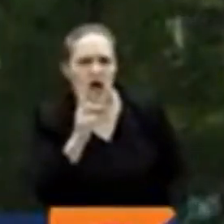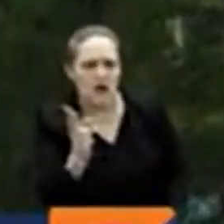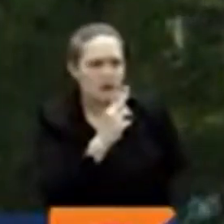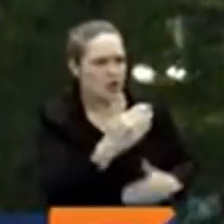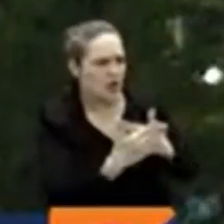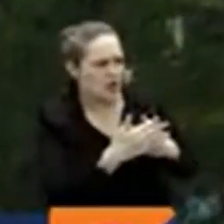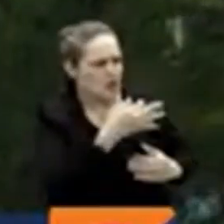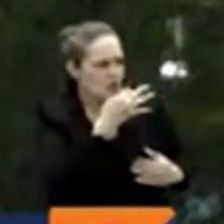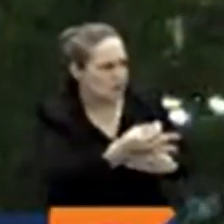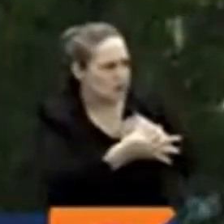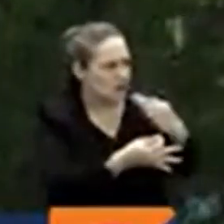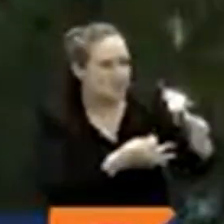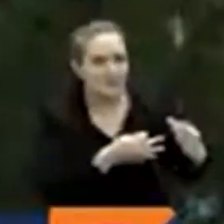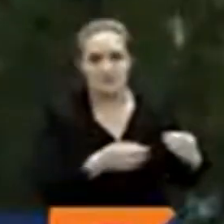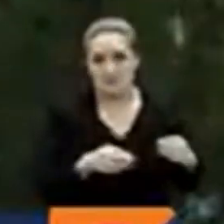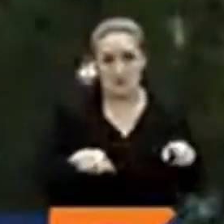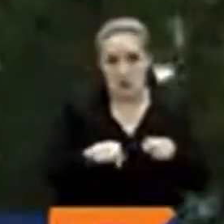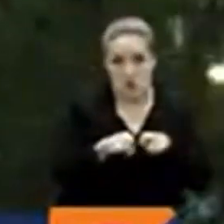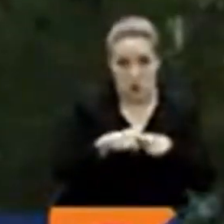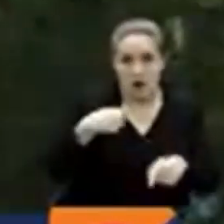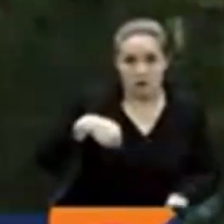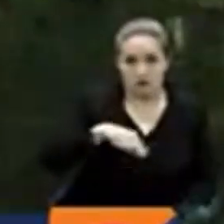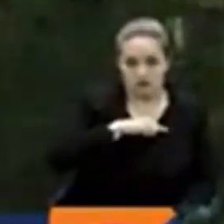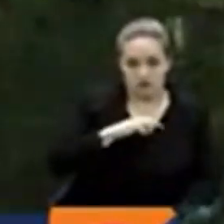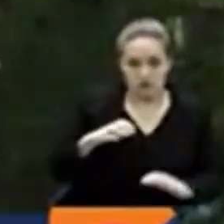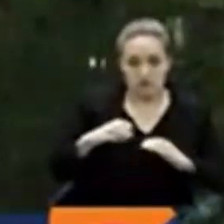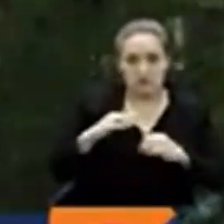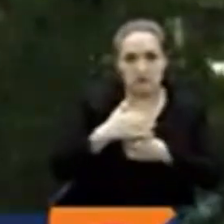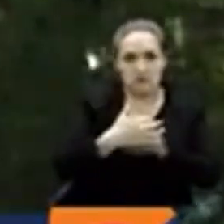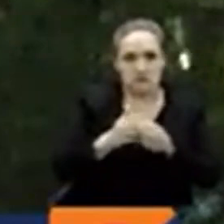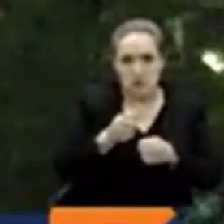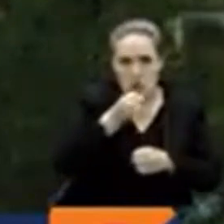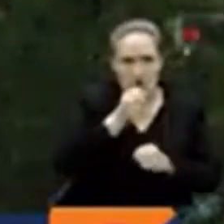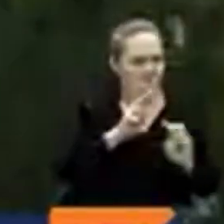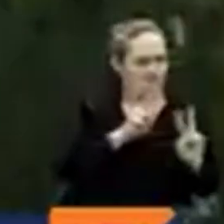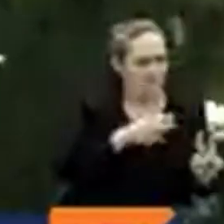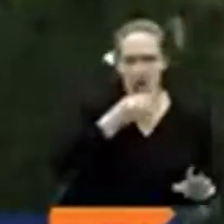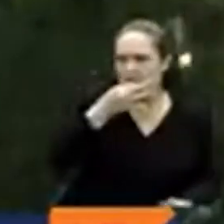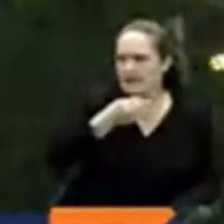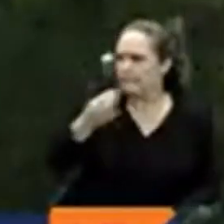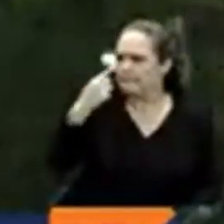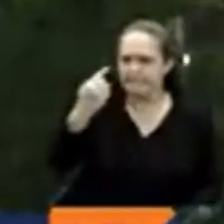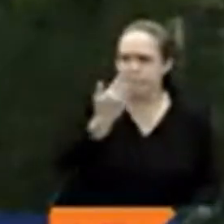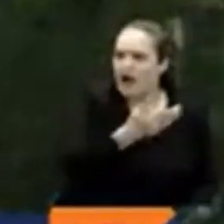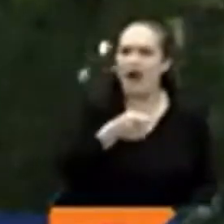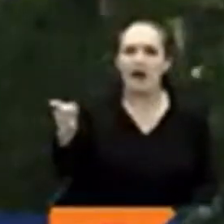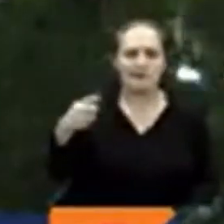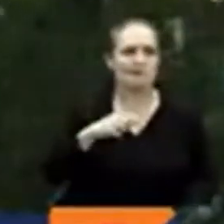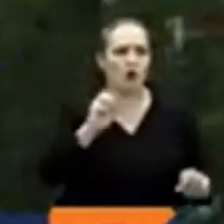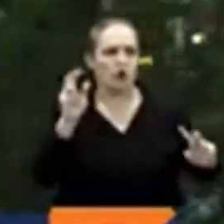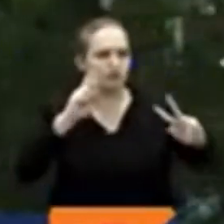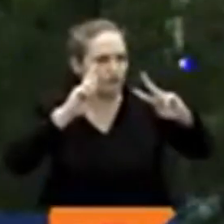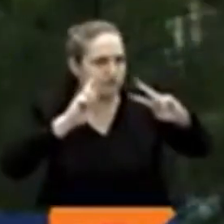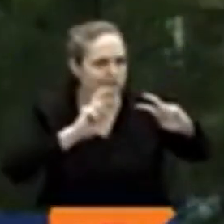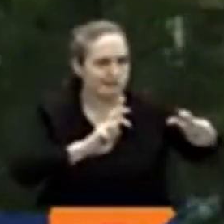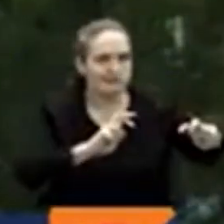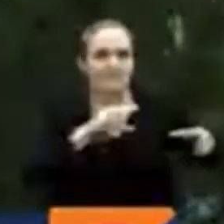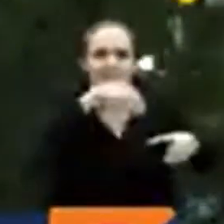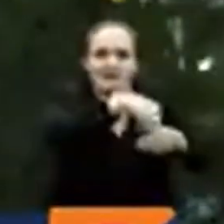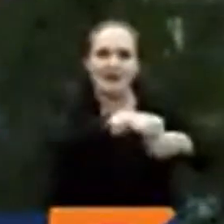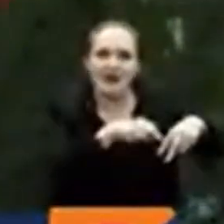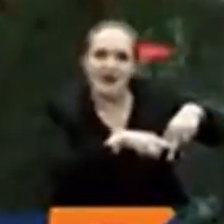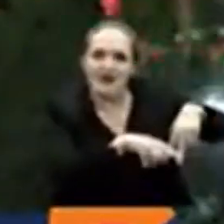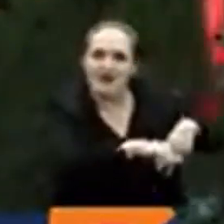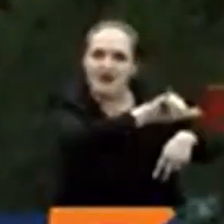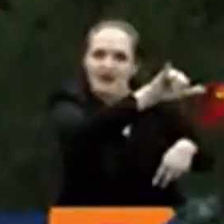hechas por medios de comunicación como RTVC Noticias sobre los presuntos hechos de corrupción al interior de la Aeronáutica Civil. De acuerdo con